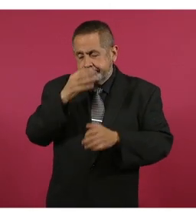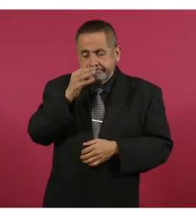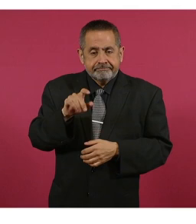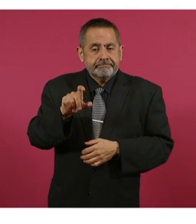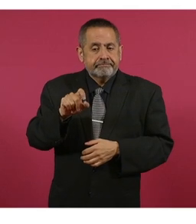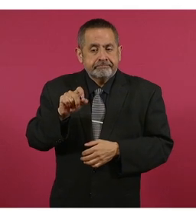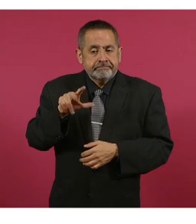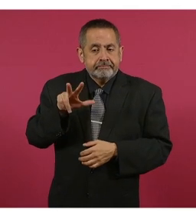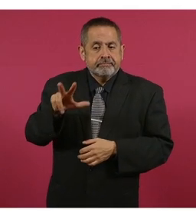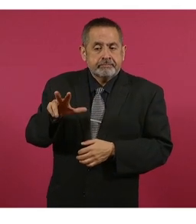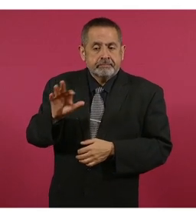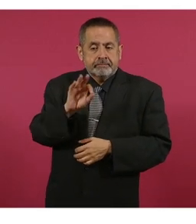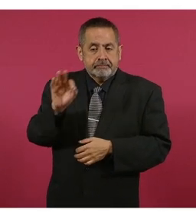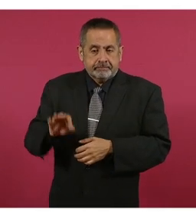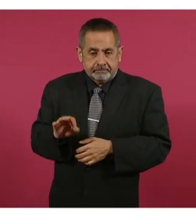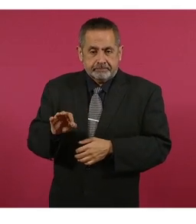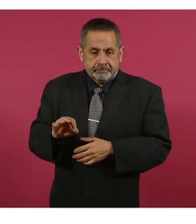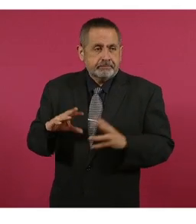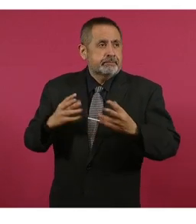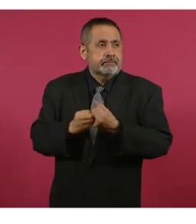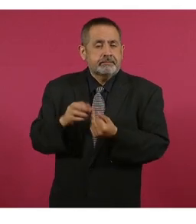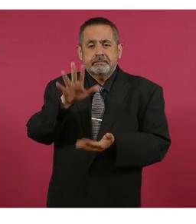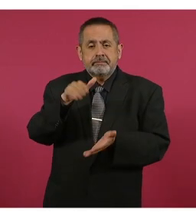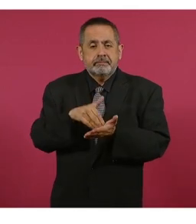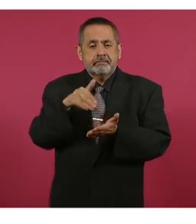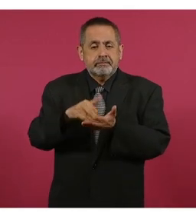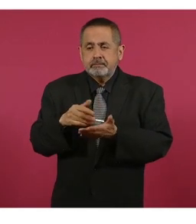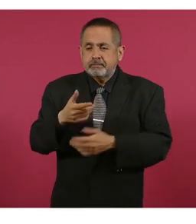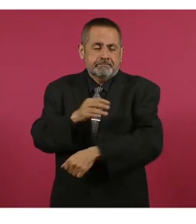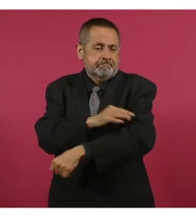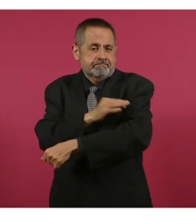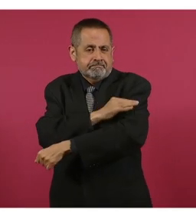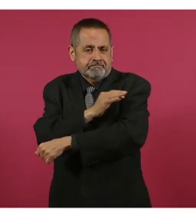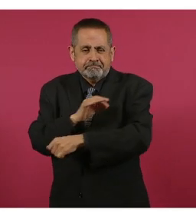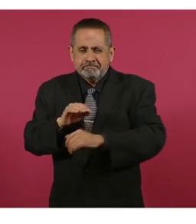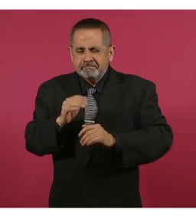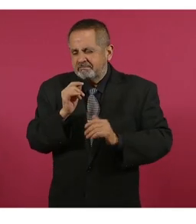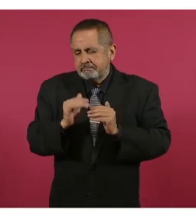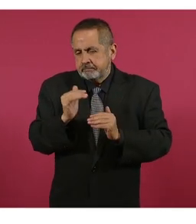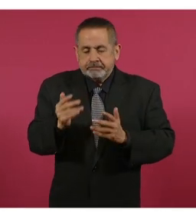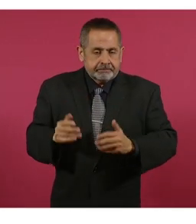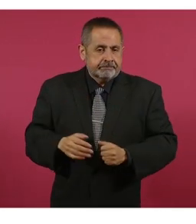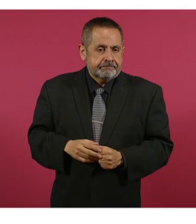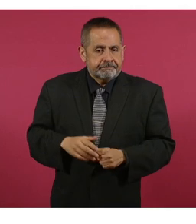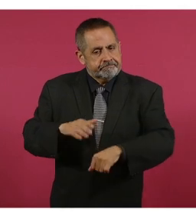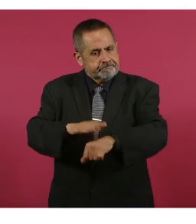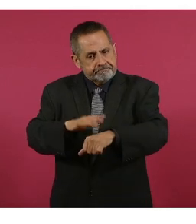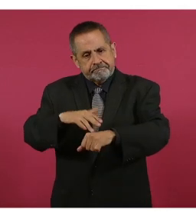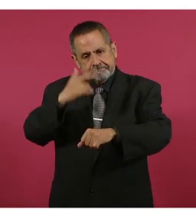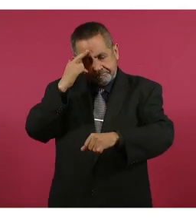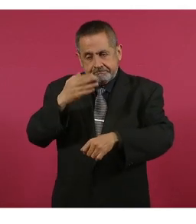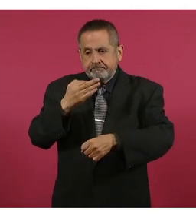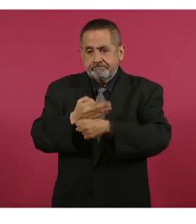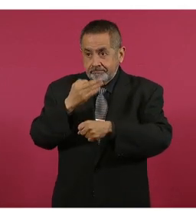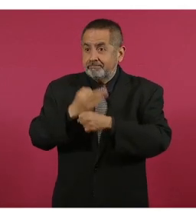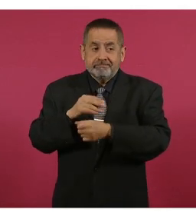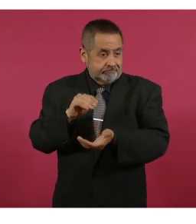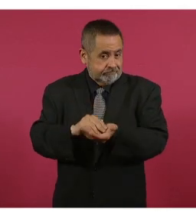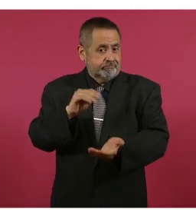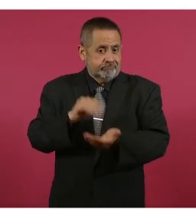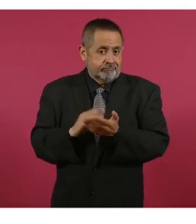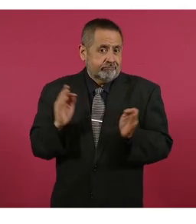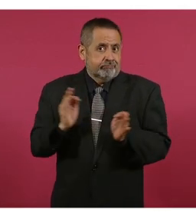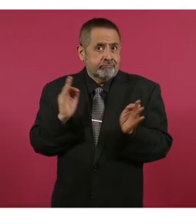28% con un poco más de 5 millones de dosis. Entonces, por eso recordar, estamos todavía en una época invernal, hay